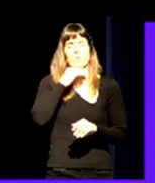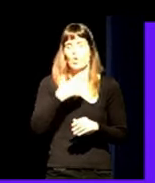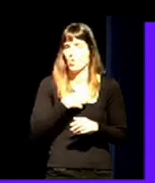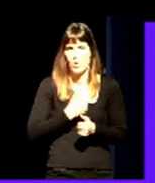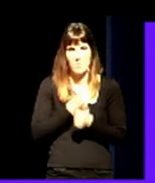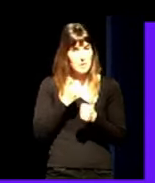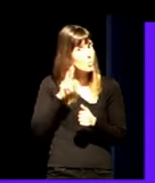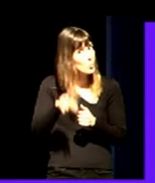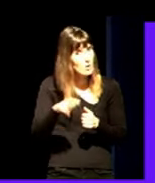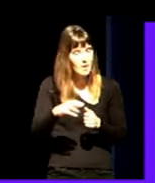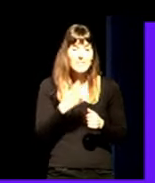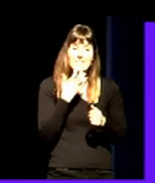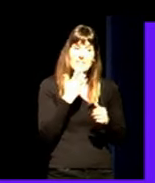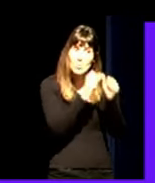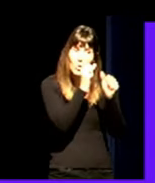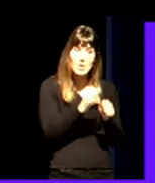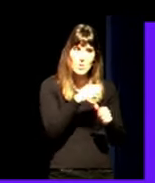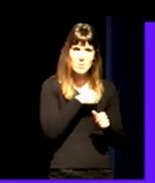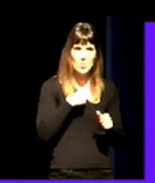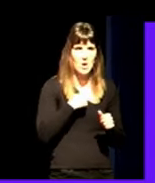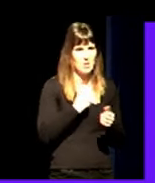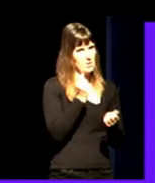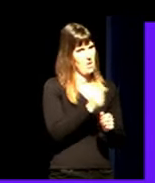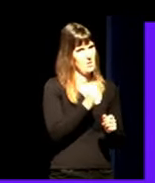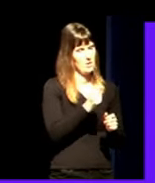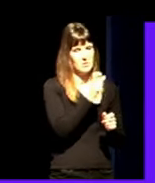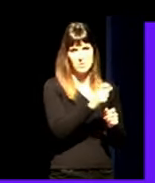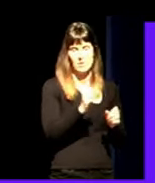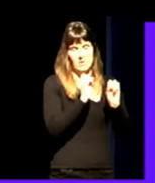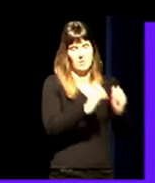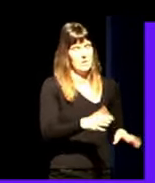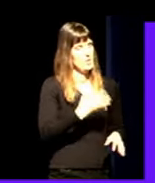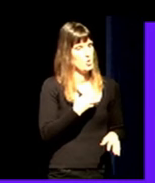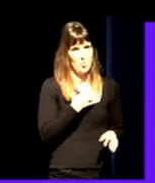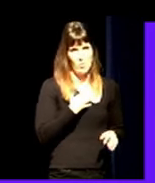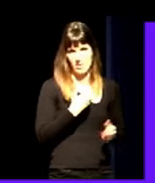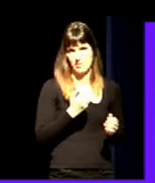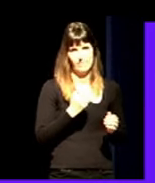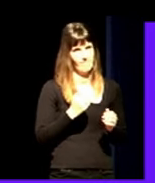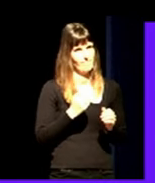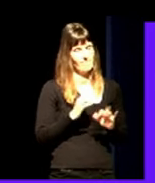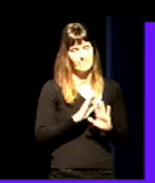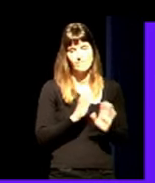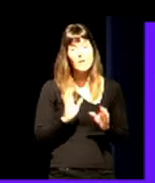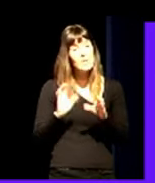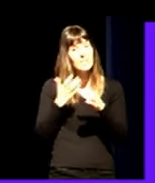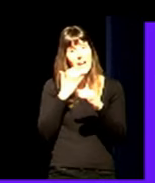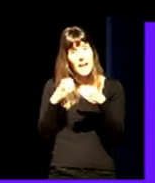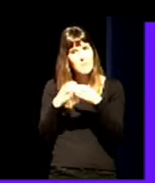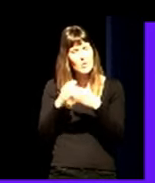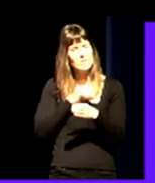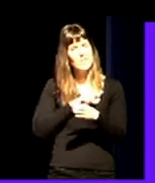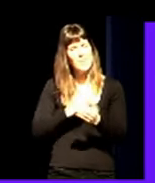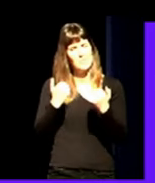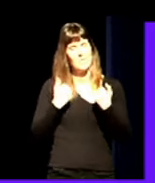esto. Sin embargo, en los modelos individuales esto sucede a veces. Ellos tienen menos sensación de responsabilidad